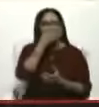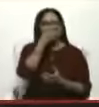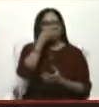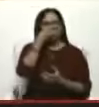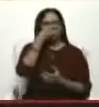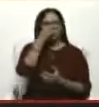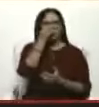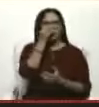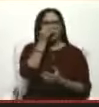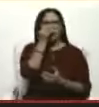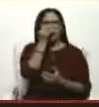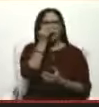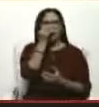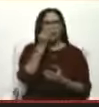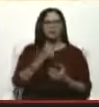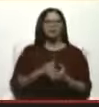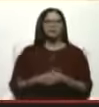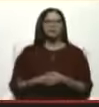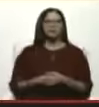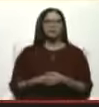amor.